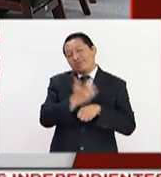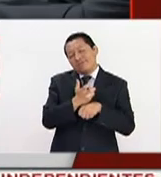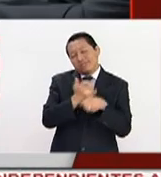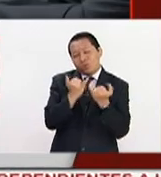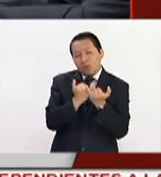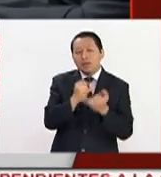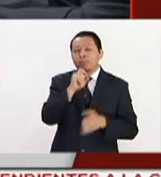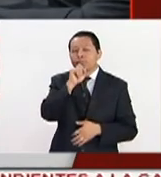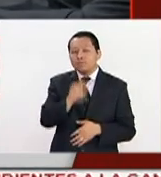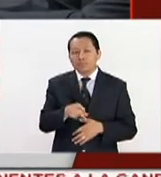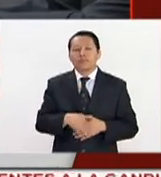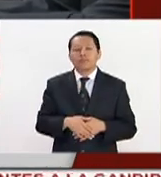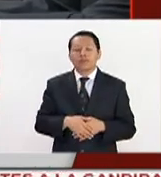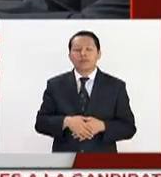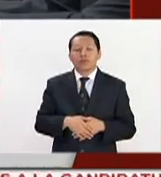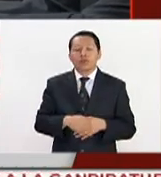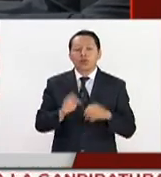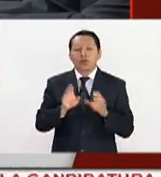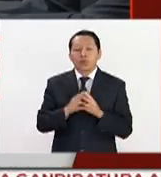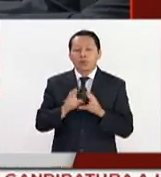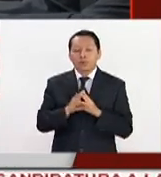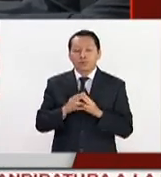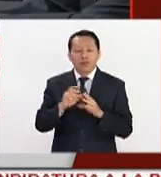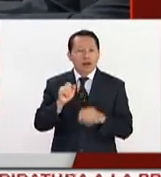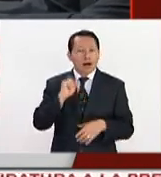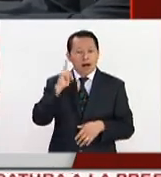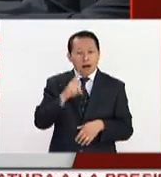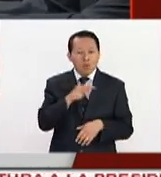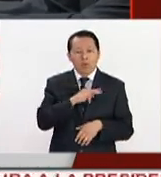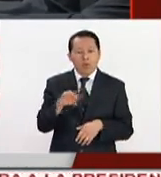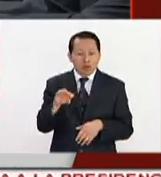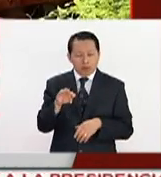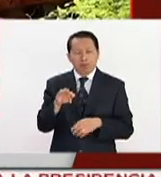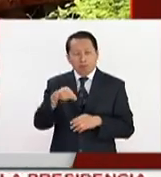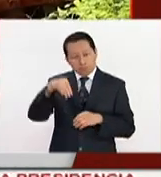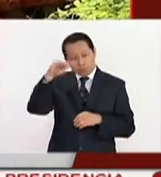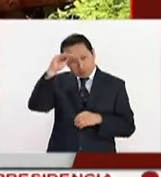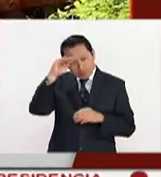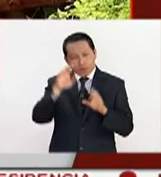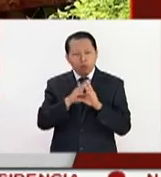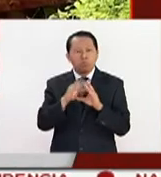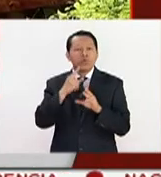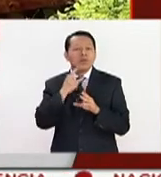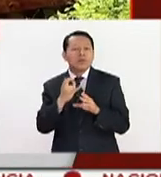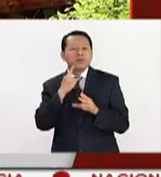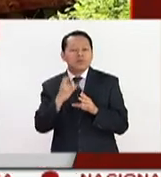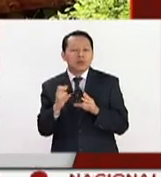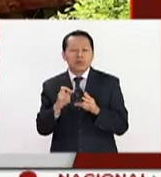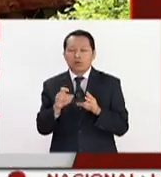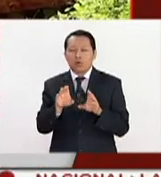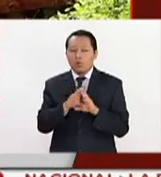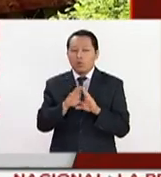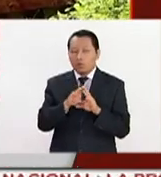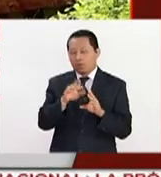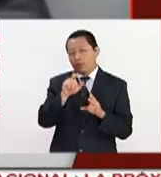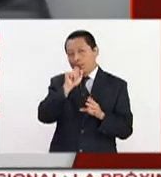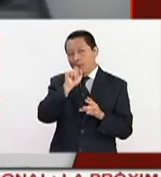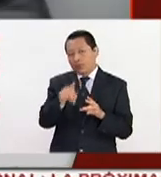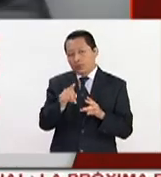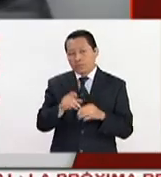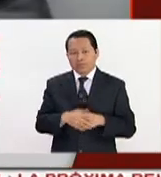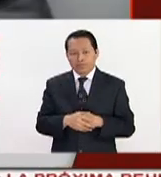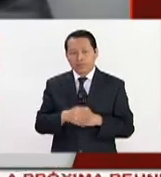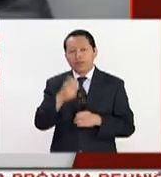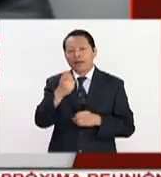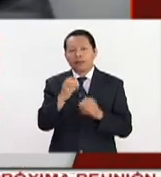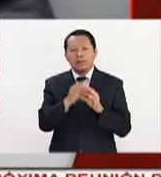Unidos, para, pues, de alguna forma dilucidar hacia dónde van los esfuerzos orientados en ese mismo sentido.